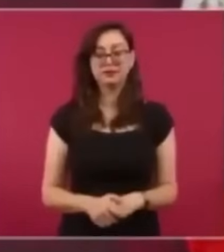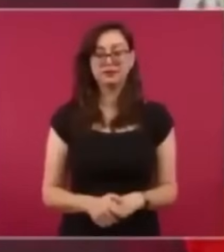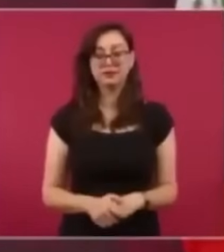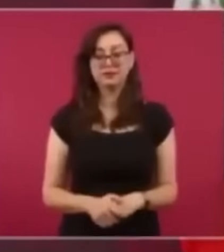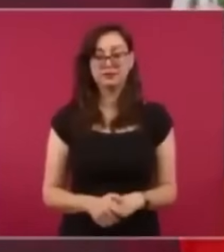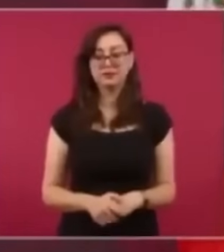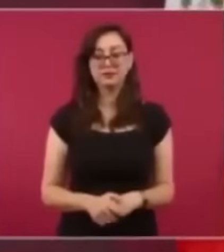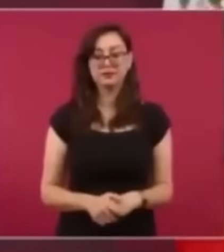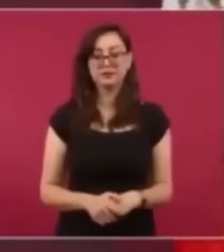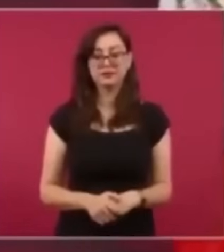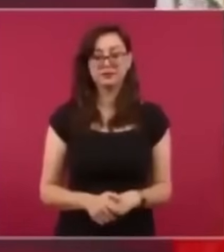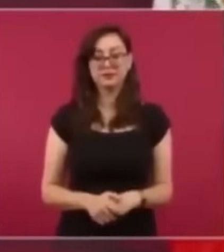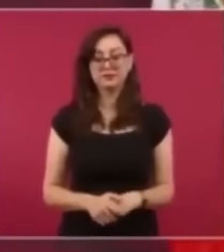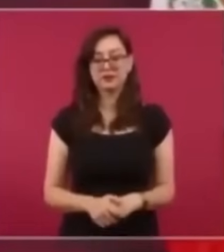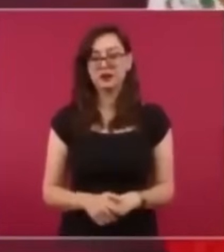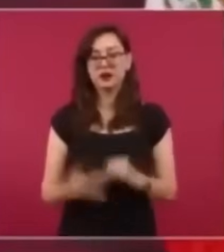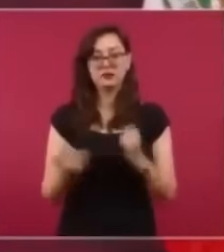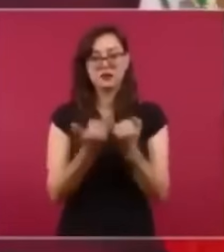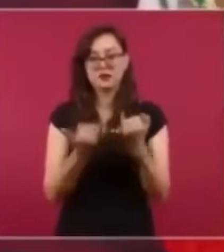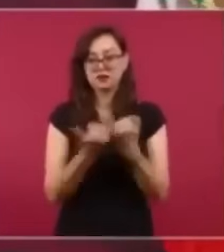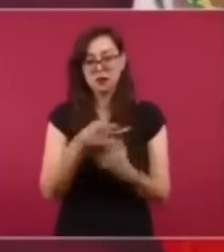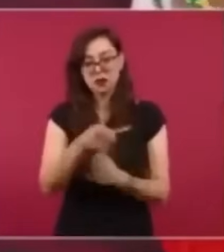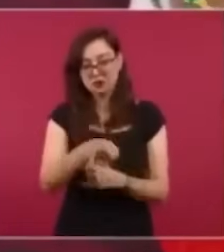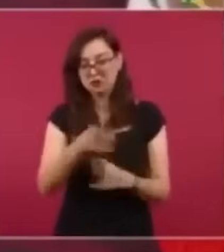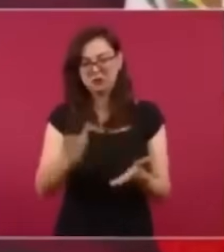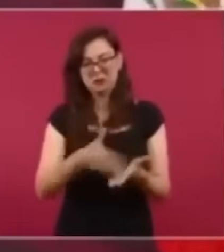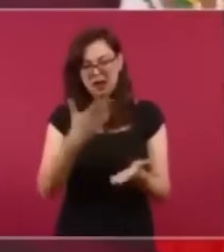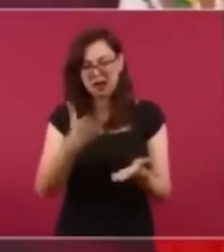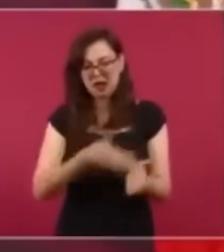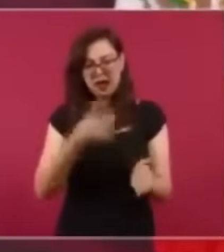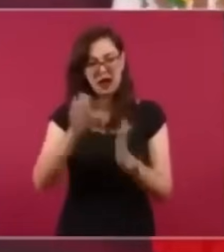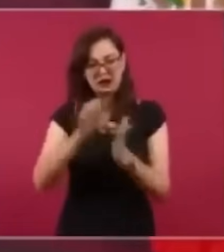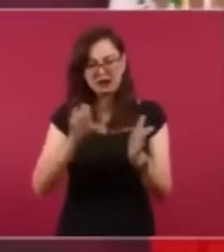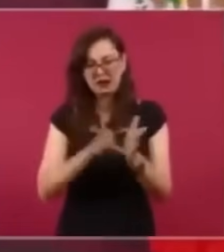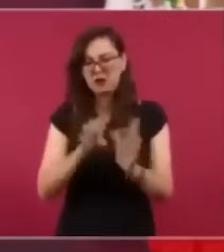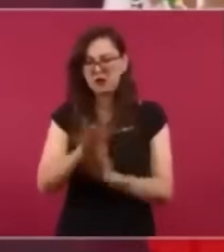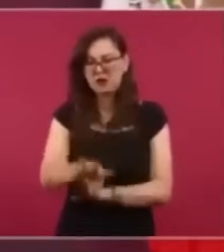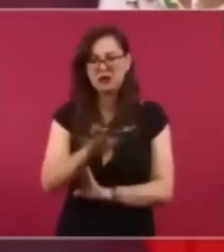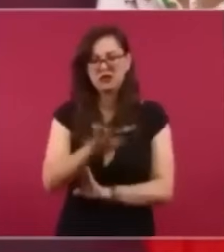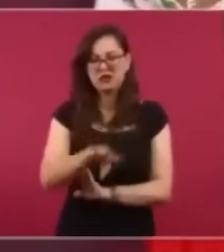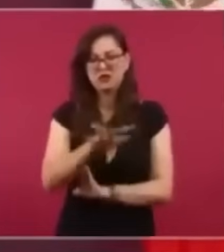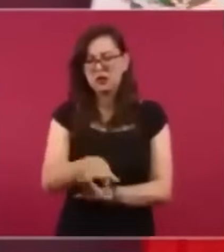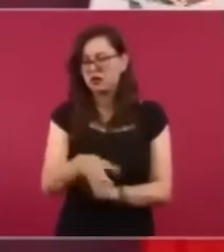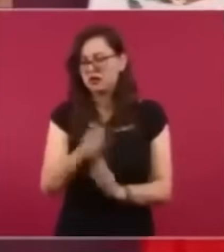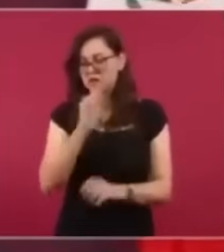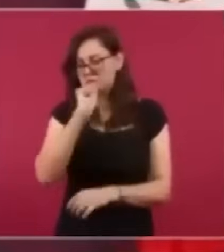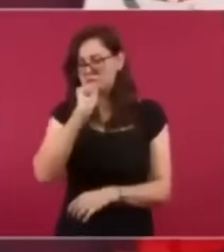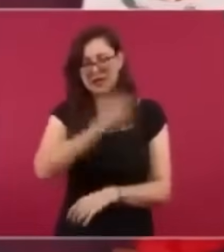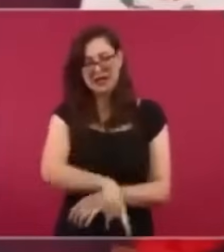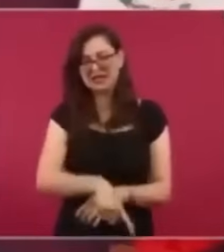la página 19 o artículo 19, que supuestamente